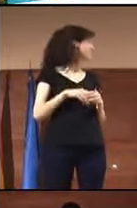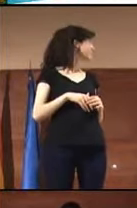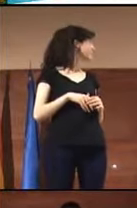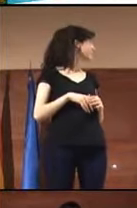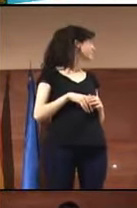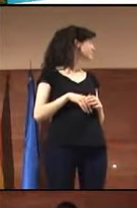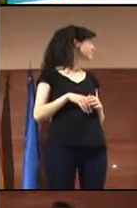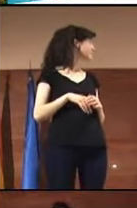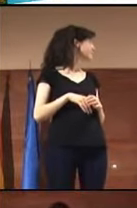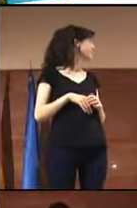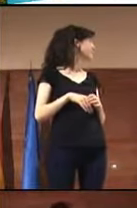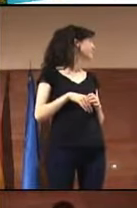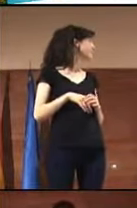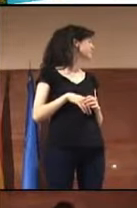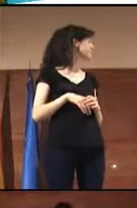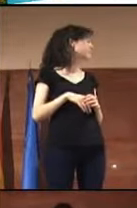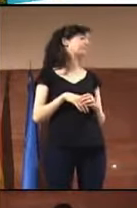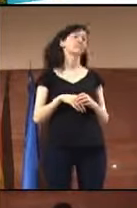Para ello,